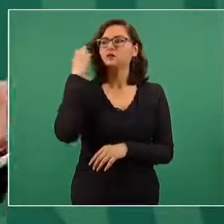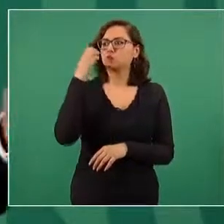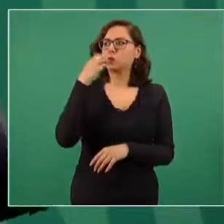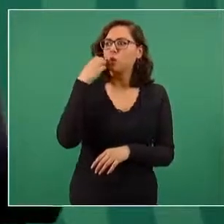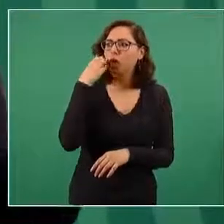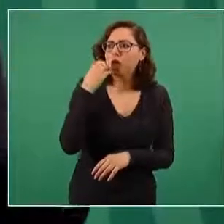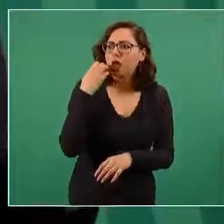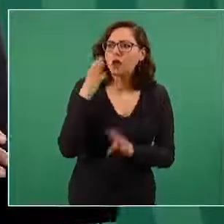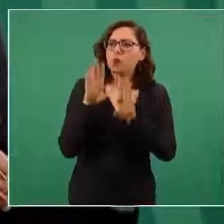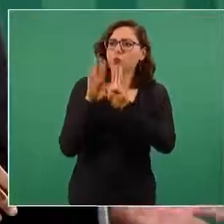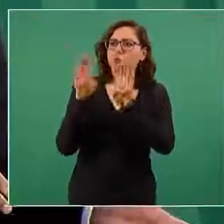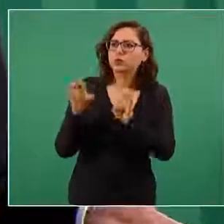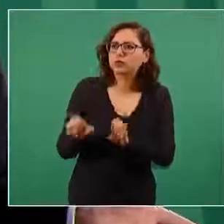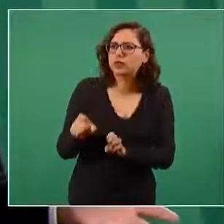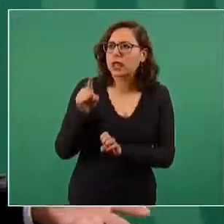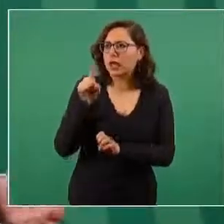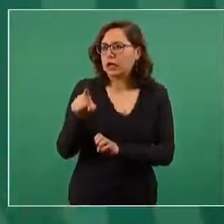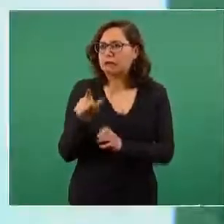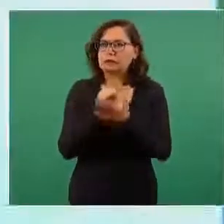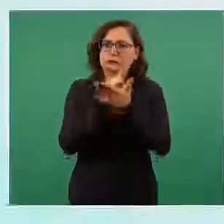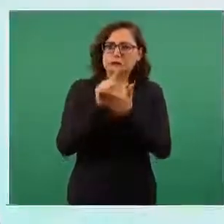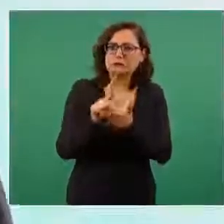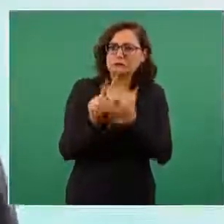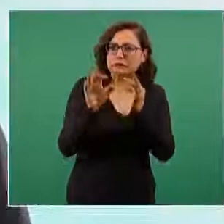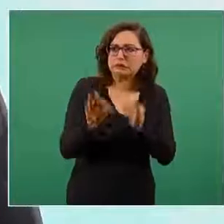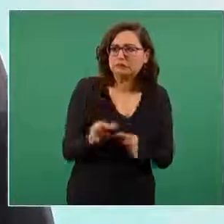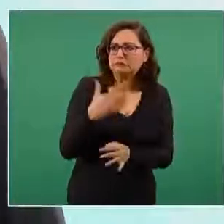si están limpias,